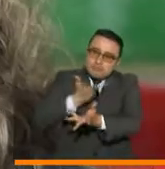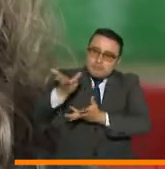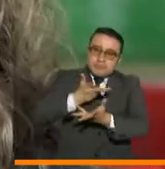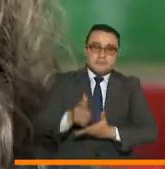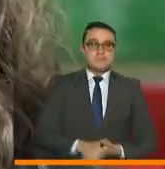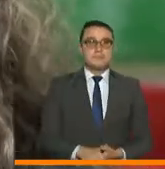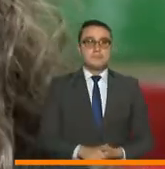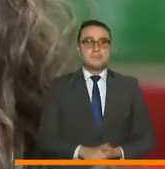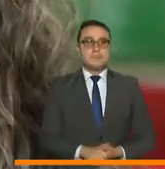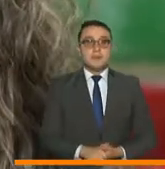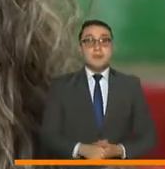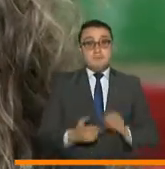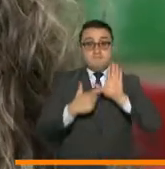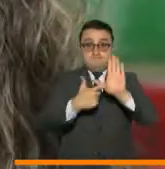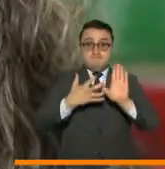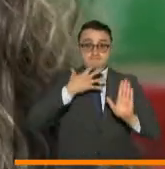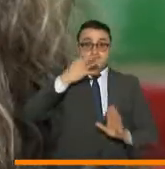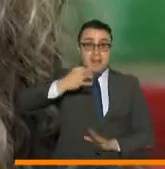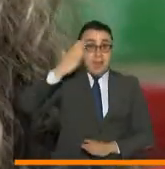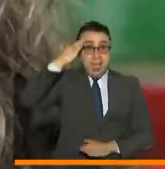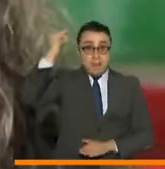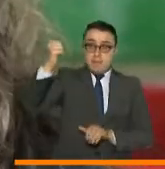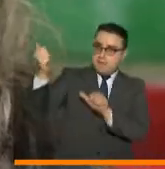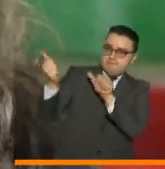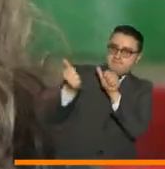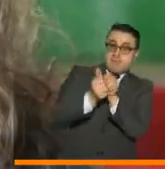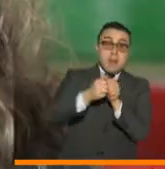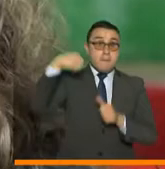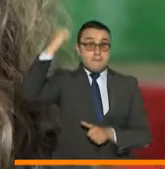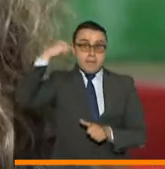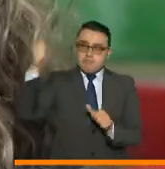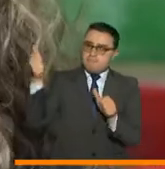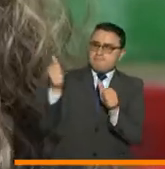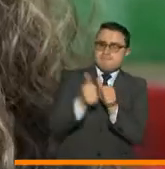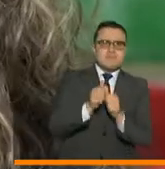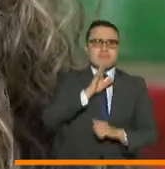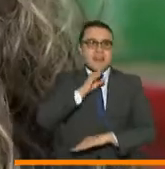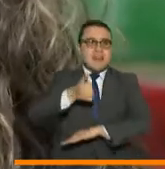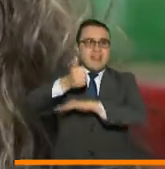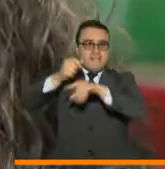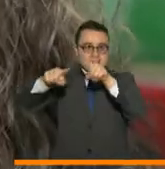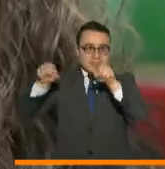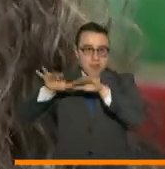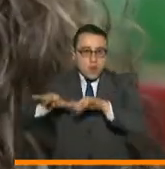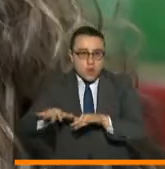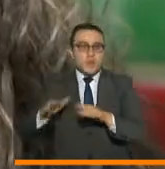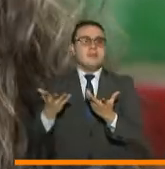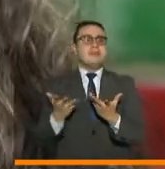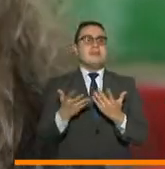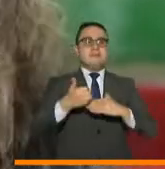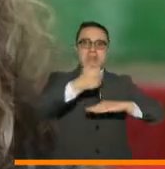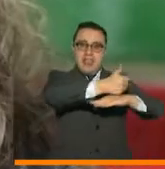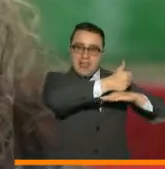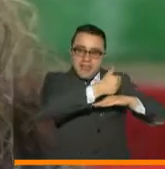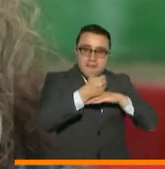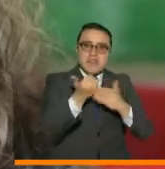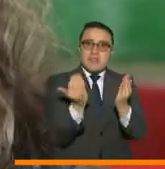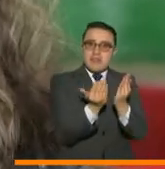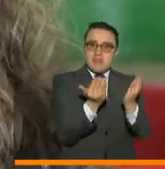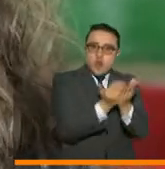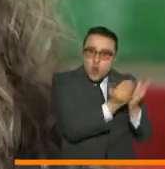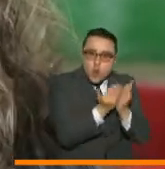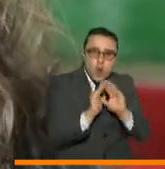gran acompañamiento académico y pedagógico del secretario de Educación, de los rectores, de los jefes de núcleo, de los coordinadores de